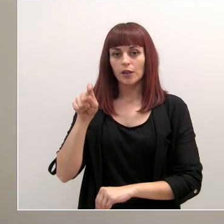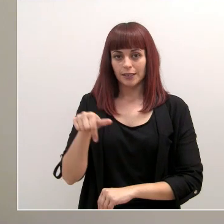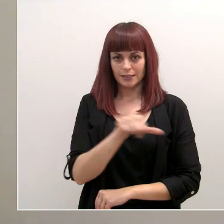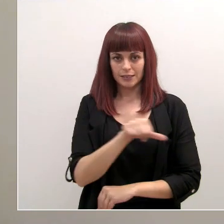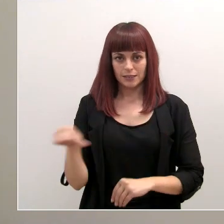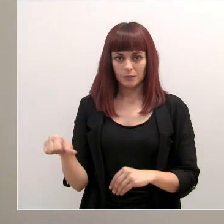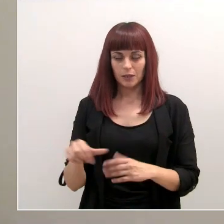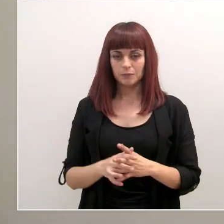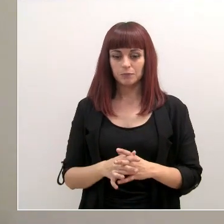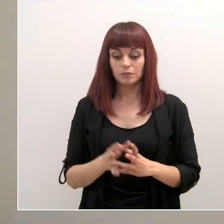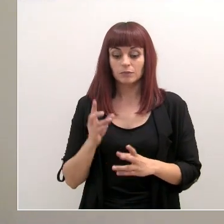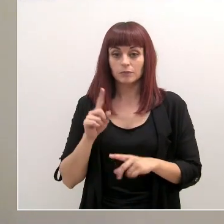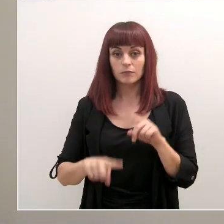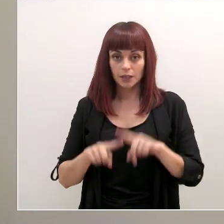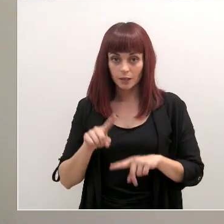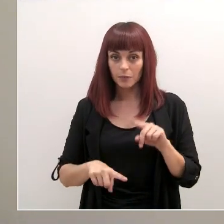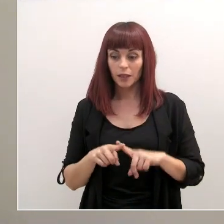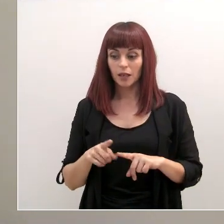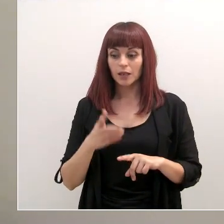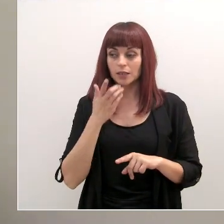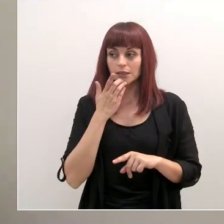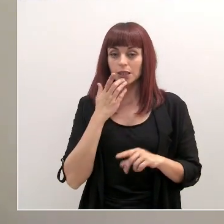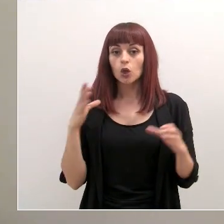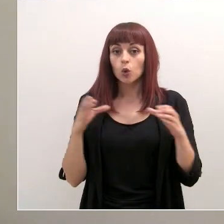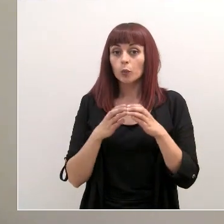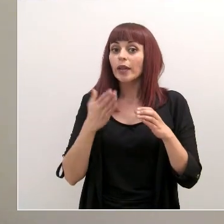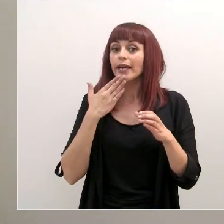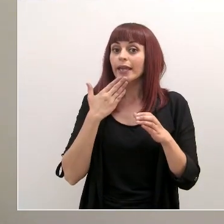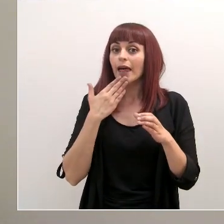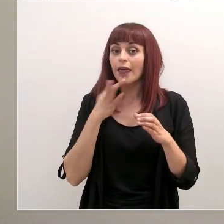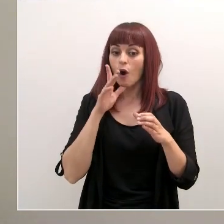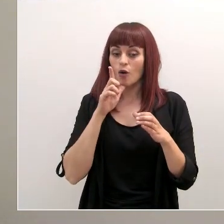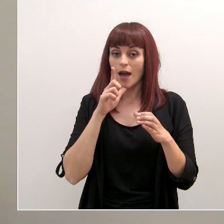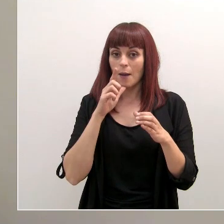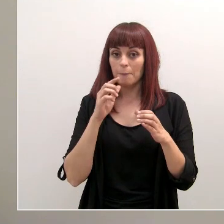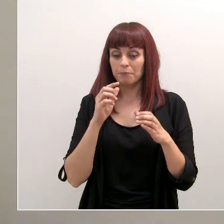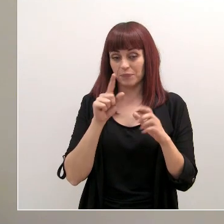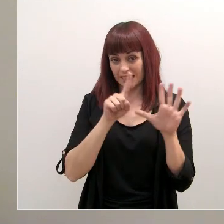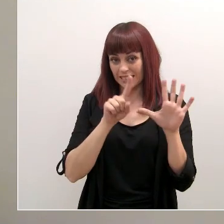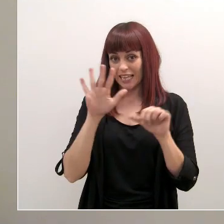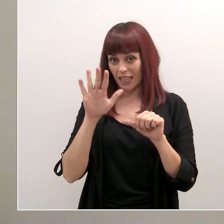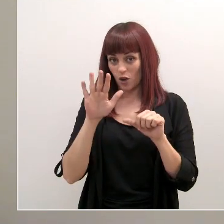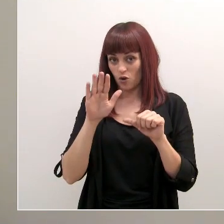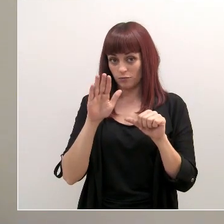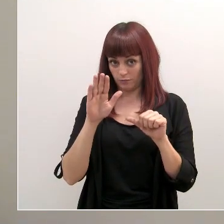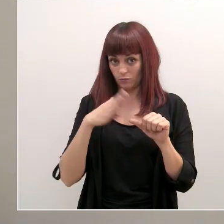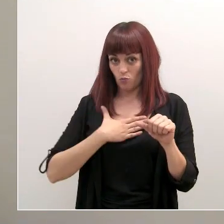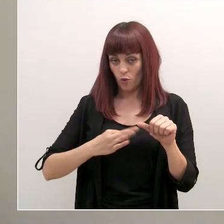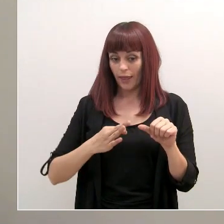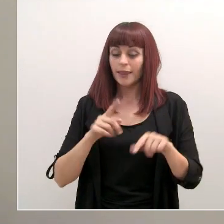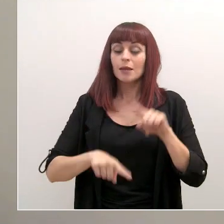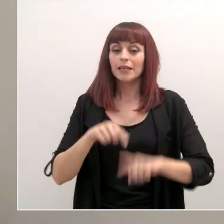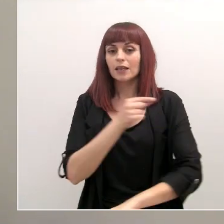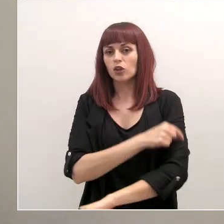semana, pero en función de ese aumento del grupo de edad habrá que pasar a población general o no en función de las dosis